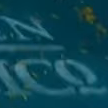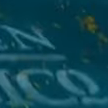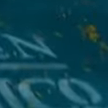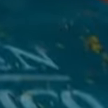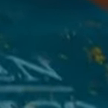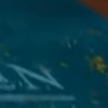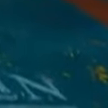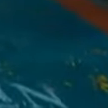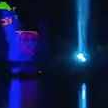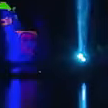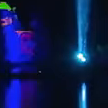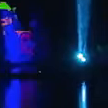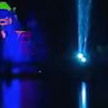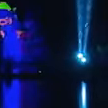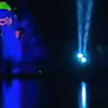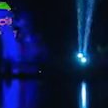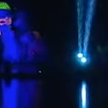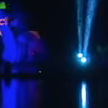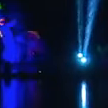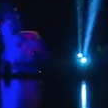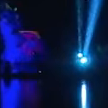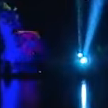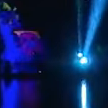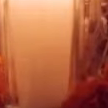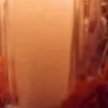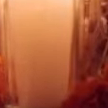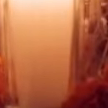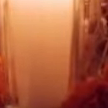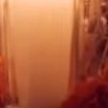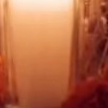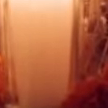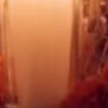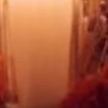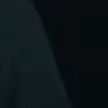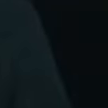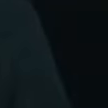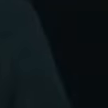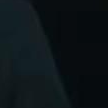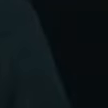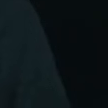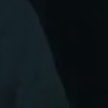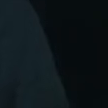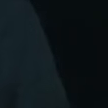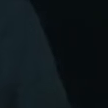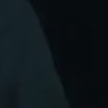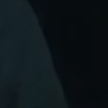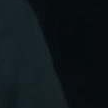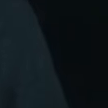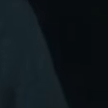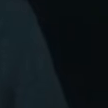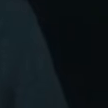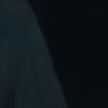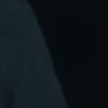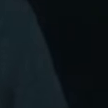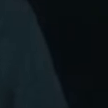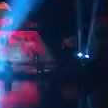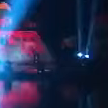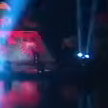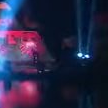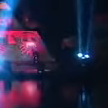el Chignahuapan es la laguna. Entonces nuestra laguna pues finalmente es la que nos inspira para hacer todo